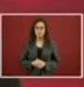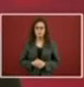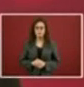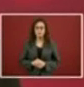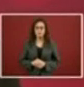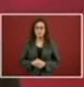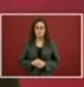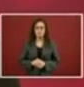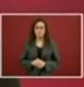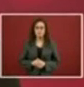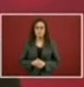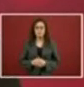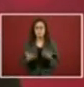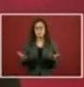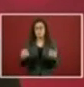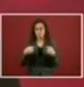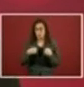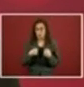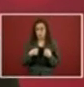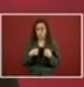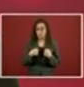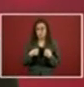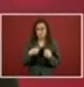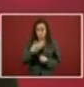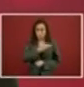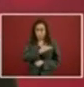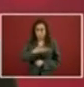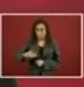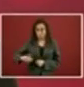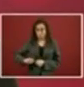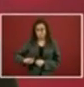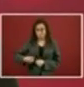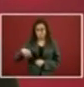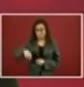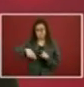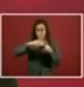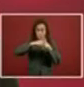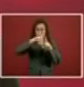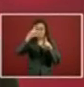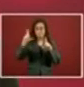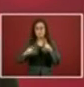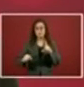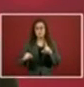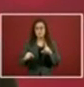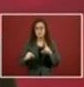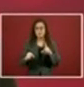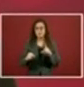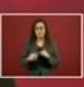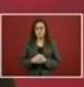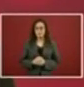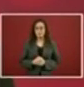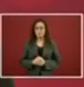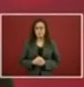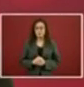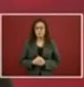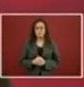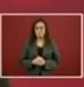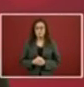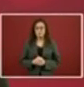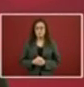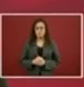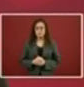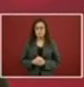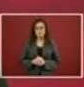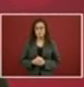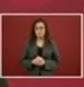ir reactivando paulatinamente las diferentes actividades. Y por ello es importante estar muy atentos a lo que el día de hoy vaya a presentar a las